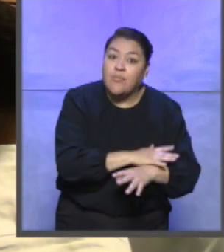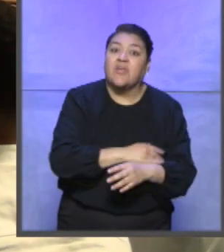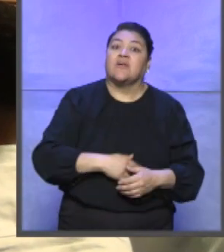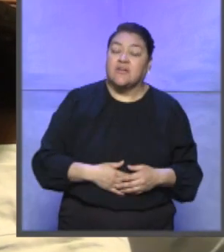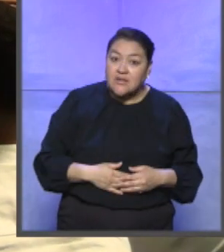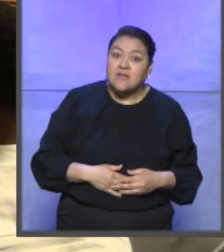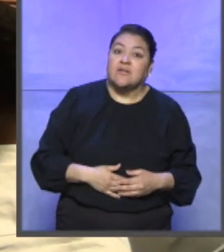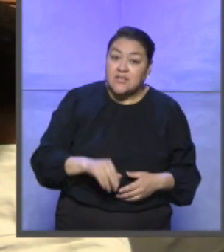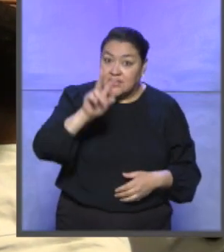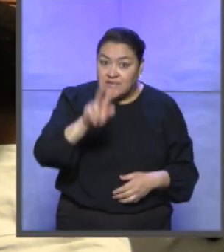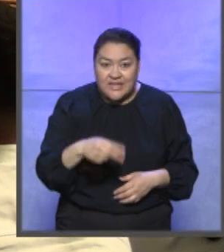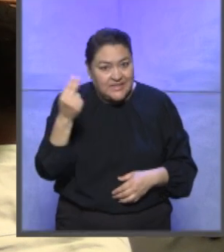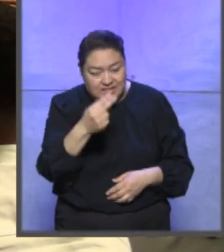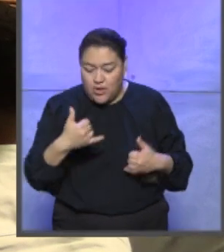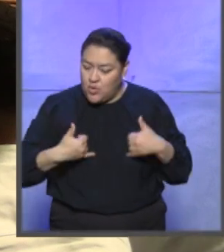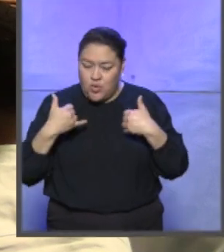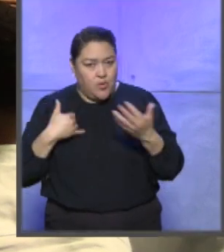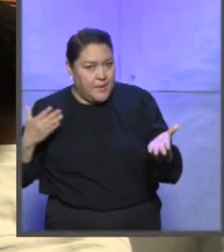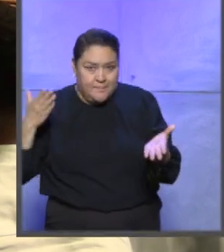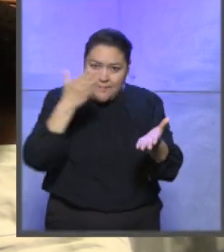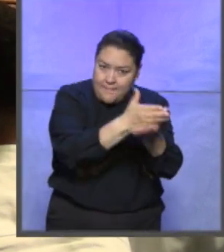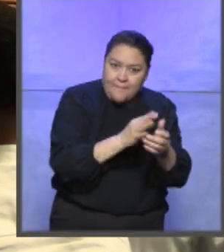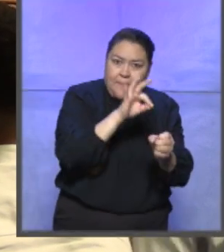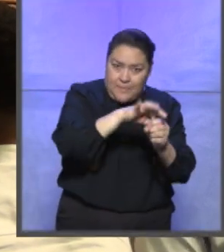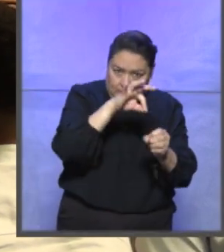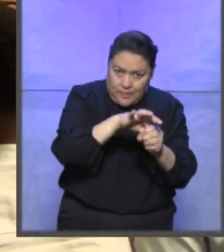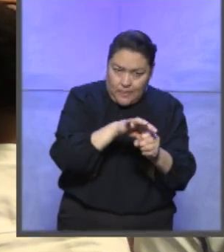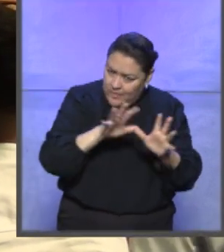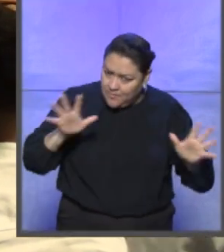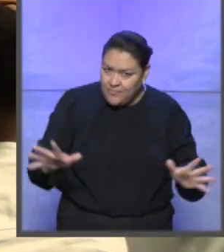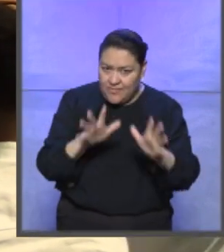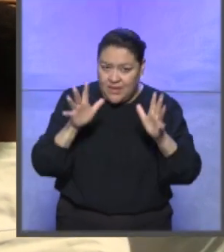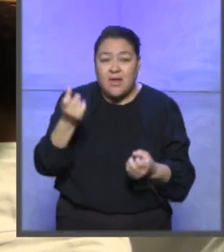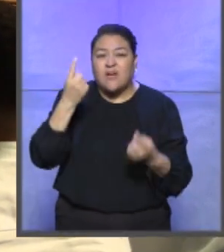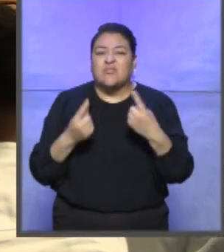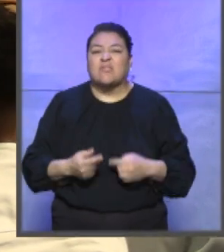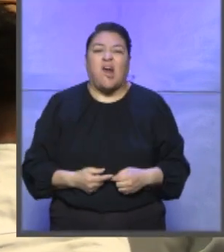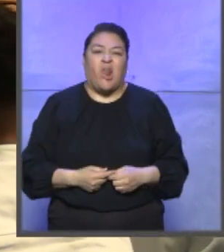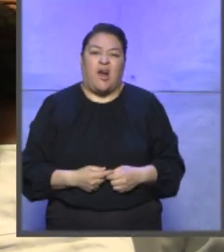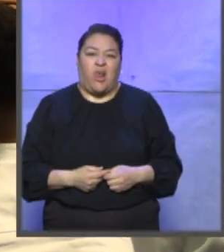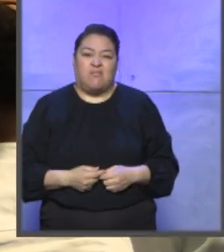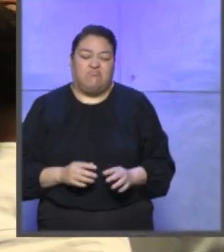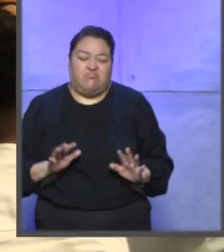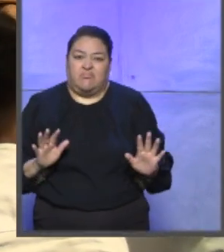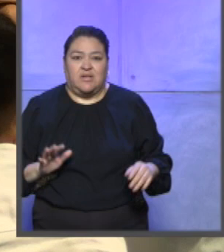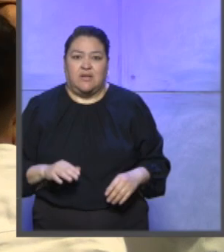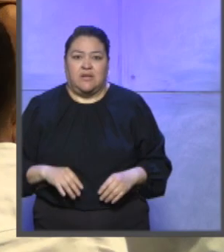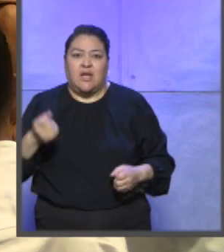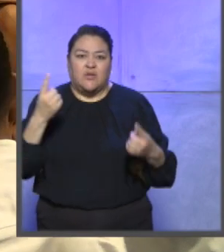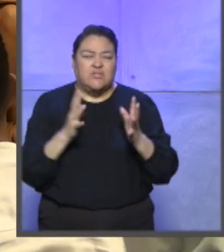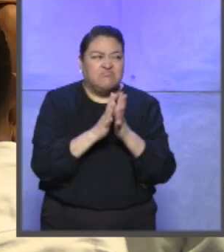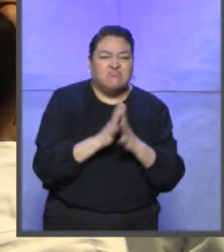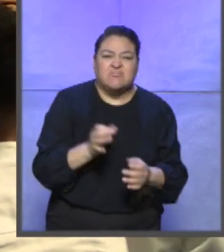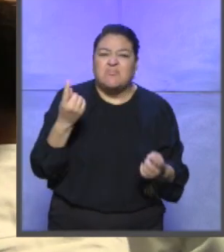completamente. Nada más es cuestión que los jóvenes salgan. Y el problema que nos encontramos es que los jóvenes a veces no quieren salir a votar, que es una realidad. Ya